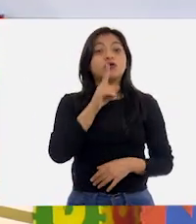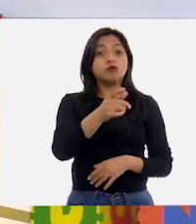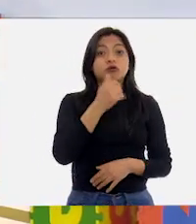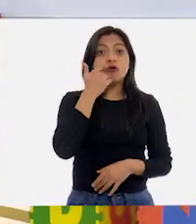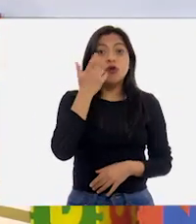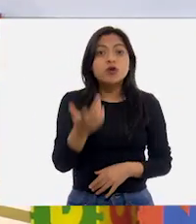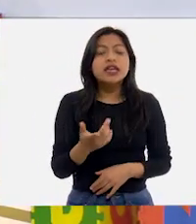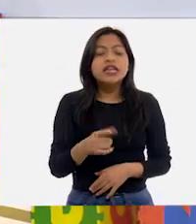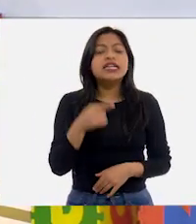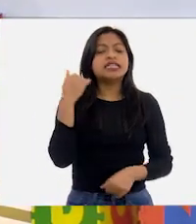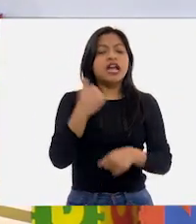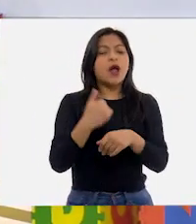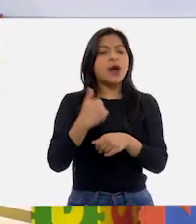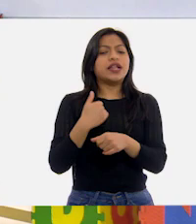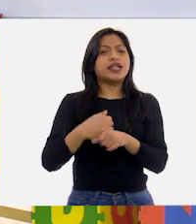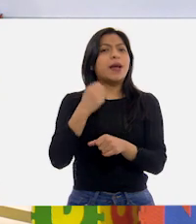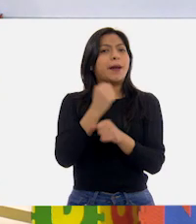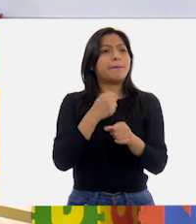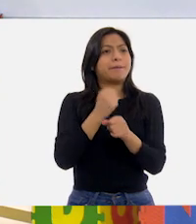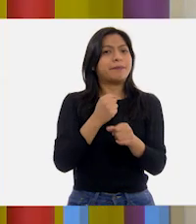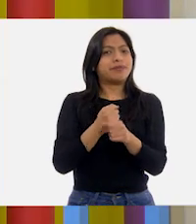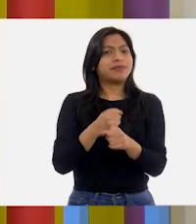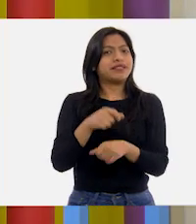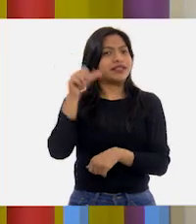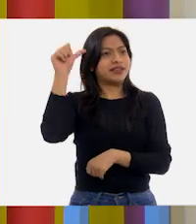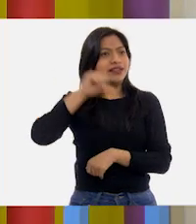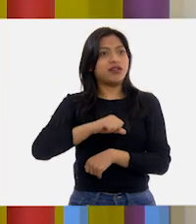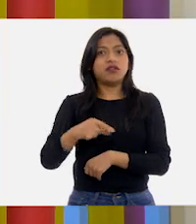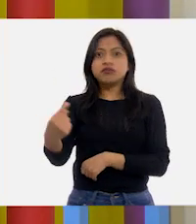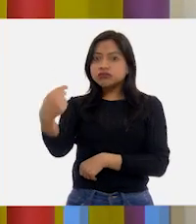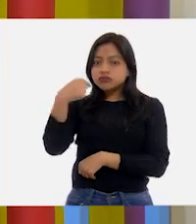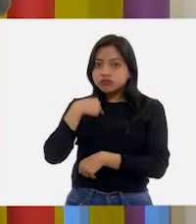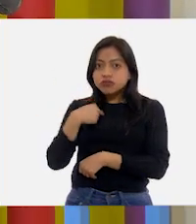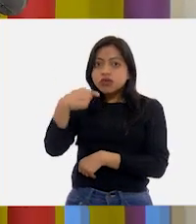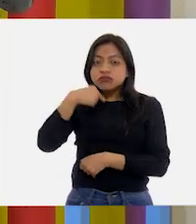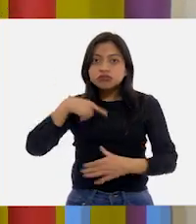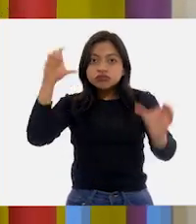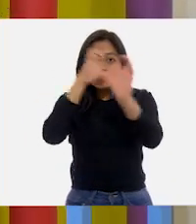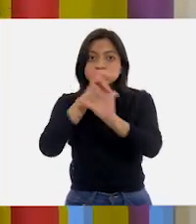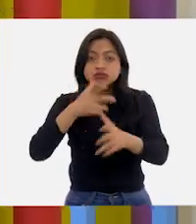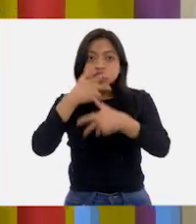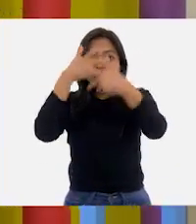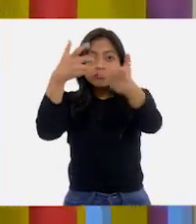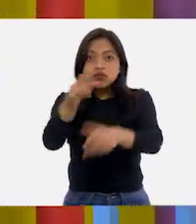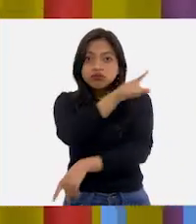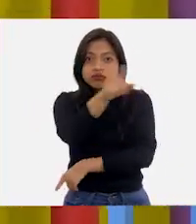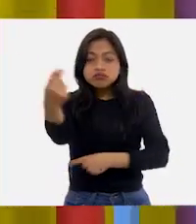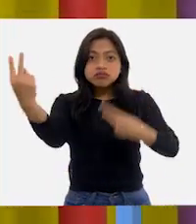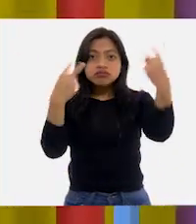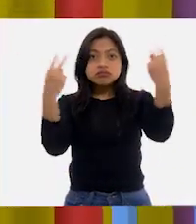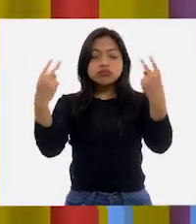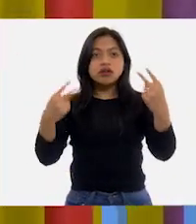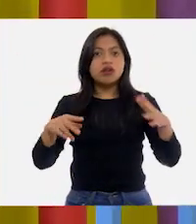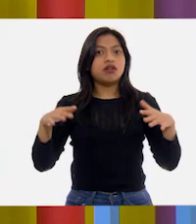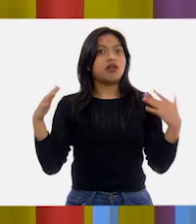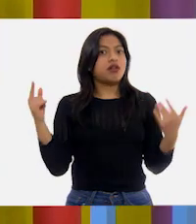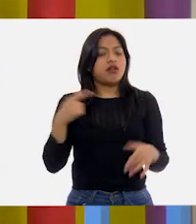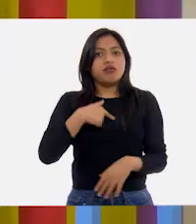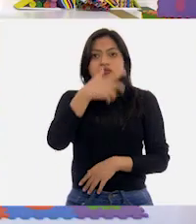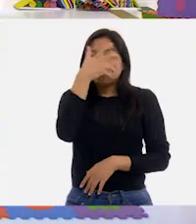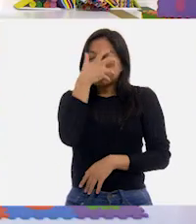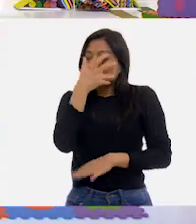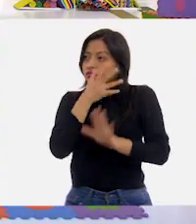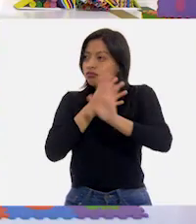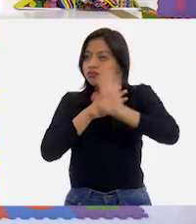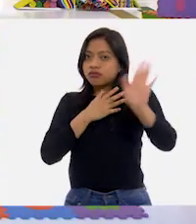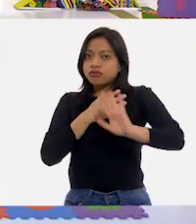gustaría intentar algo así conmigo este día? ¿Yo? ¿Cantar? Sí, tú. Para las niñas y para los niños. Me da pena, ¿no? ¿Por